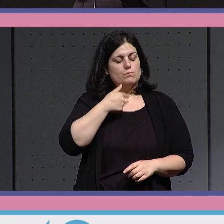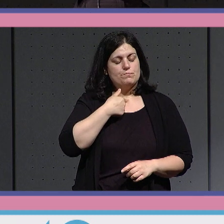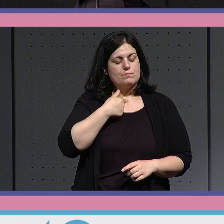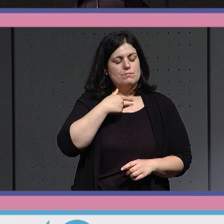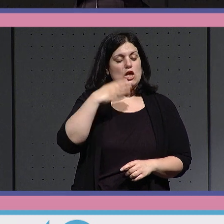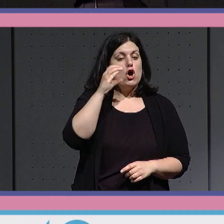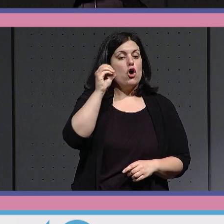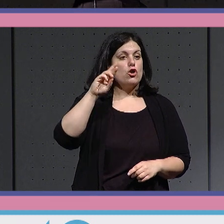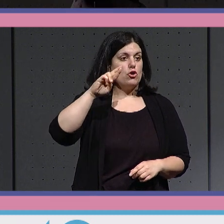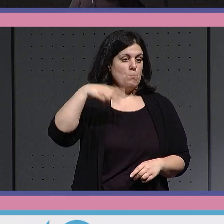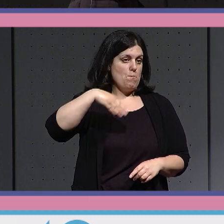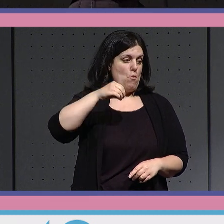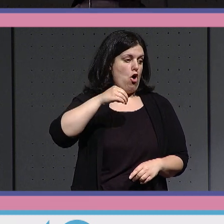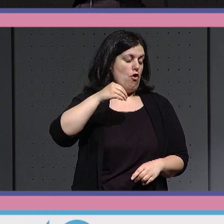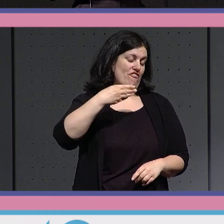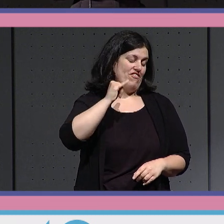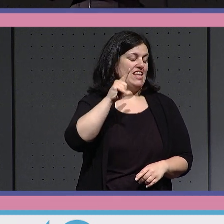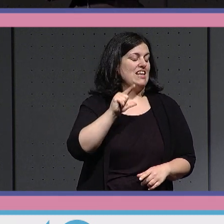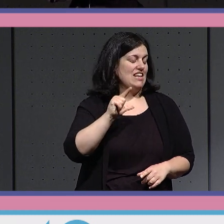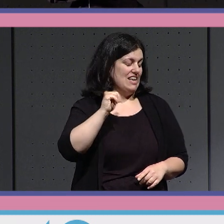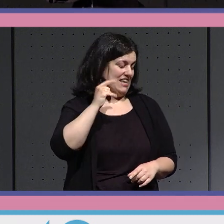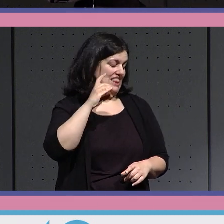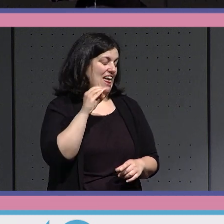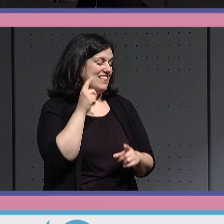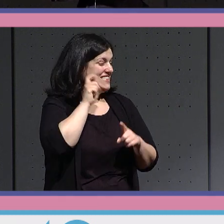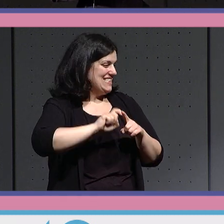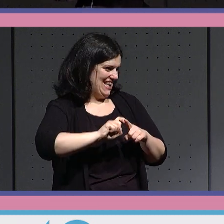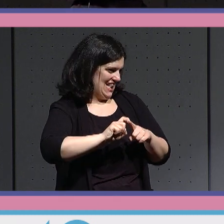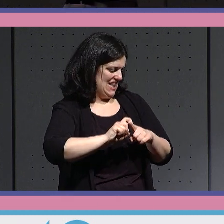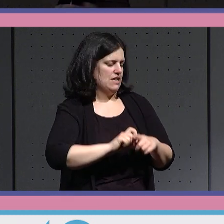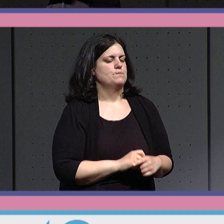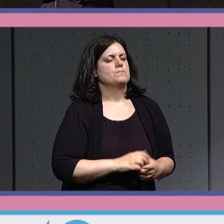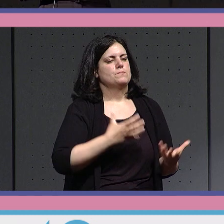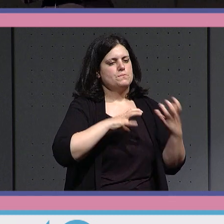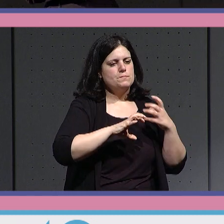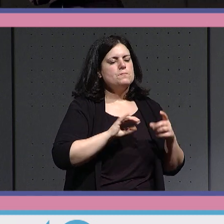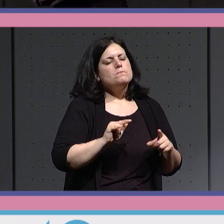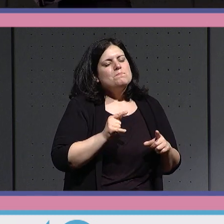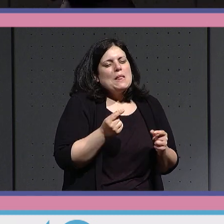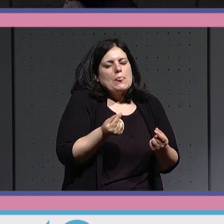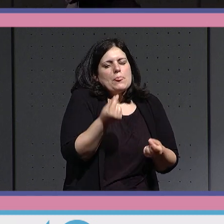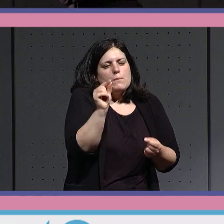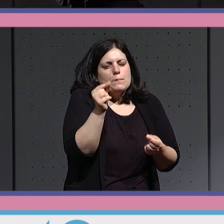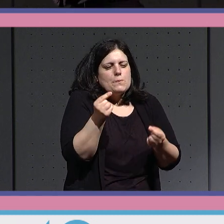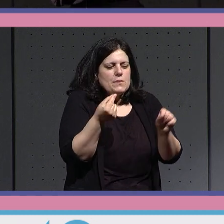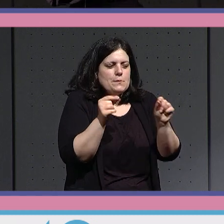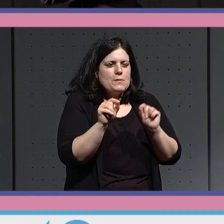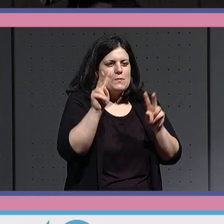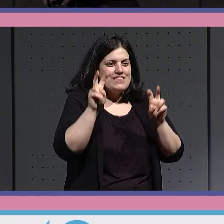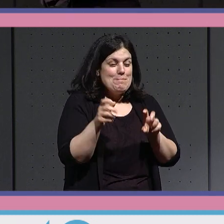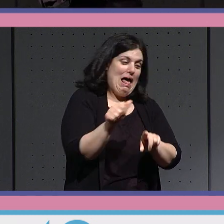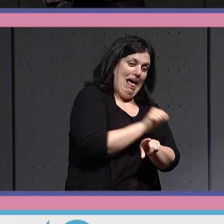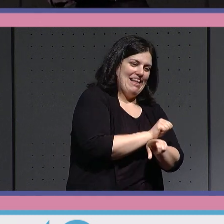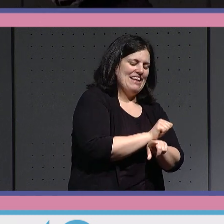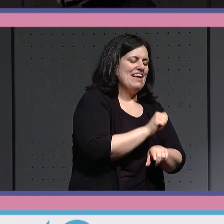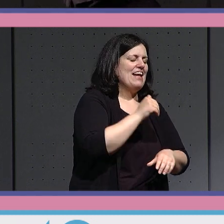lo primero que me viene, ¿no?, es pues les voy a hablar de la comorbilidad psiquiátrica. Lo que pasa es que daré pinceladas, como la ponencia previa ha hablado